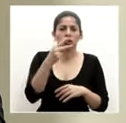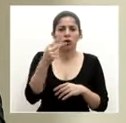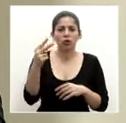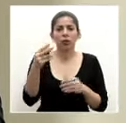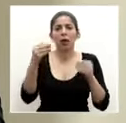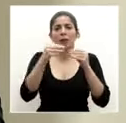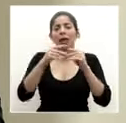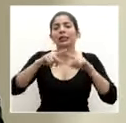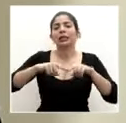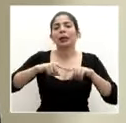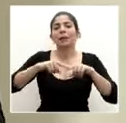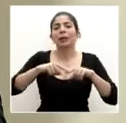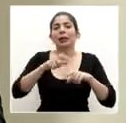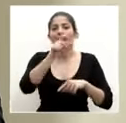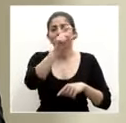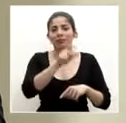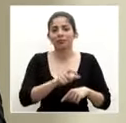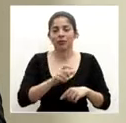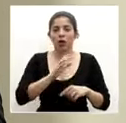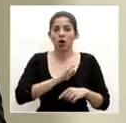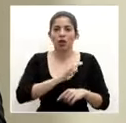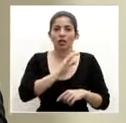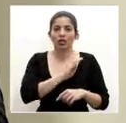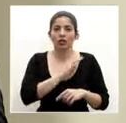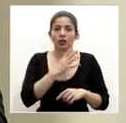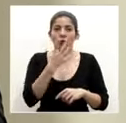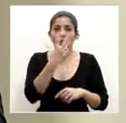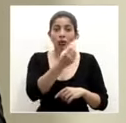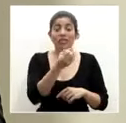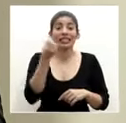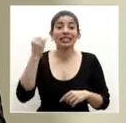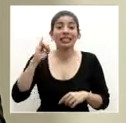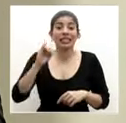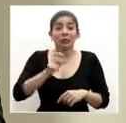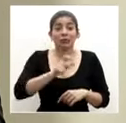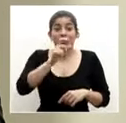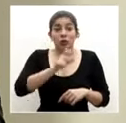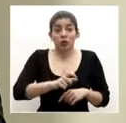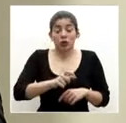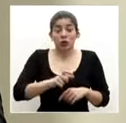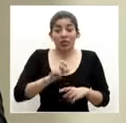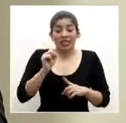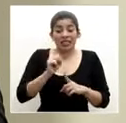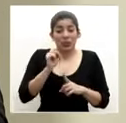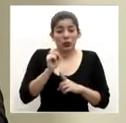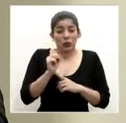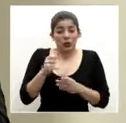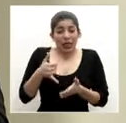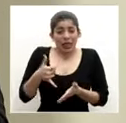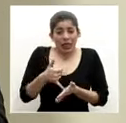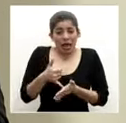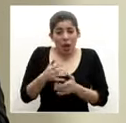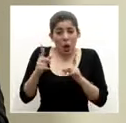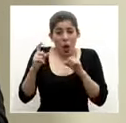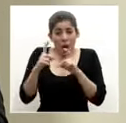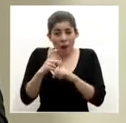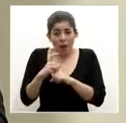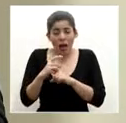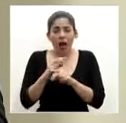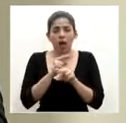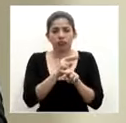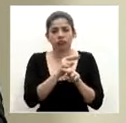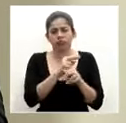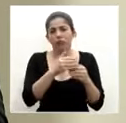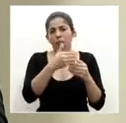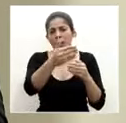más, dependiendo de qué, digamos, la condición obviamente en que se dio de alta. Si la persona ha estado pues en una situación mucho más crítica, más complicada, pues se puede